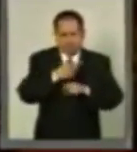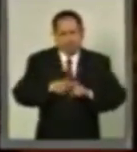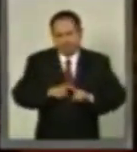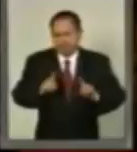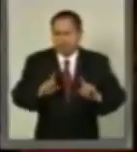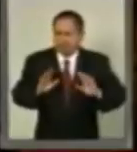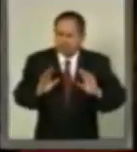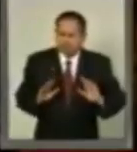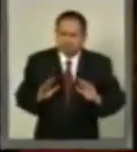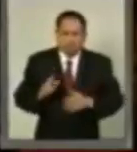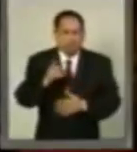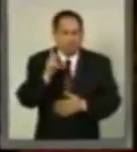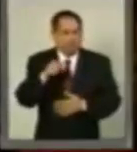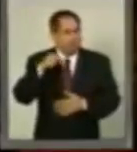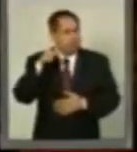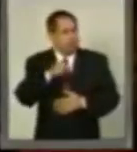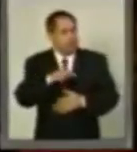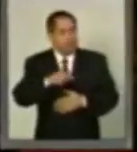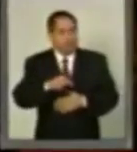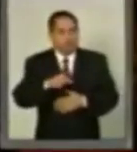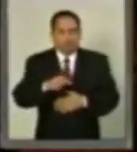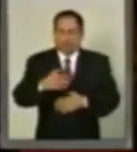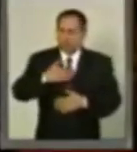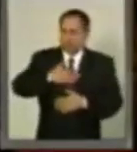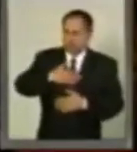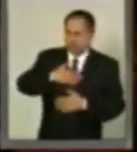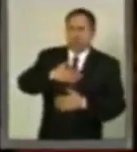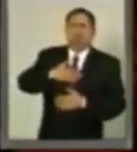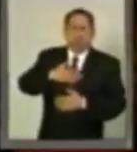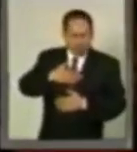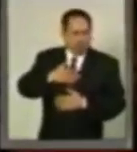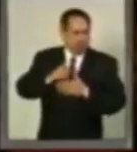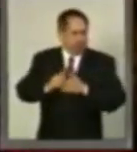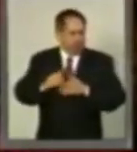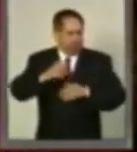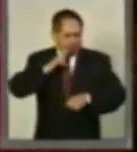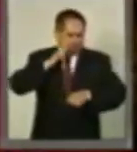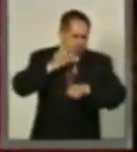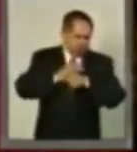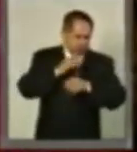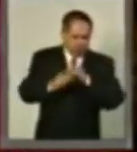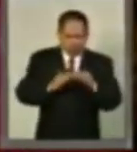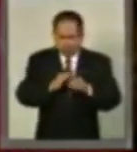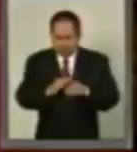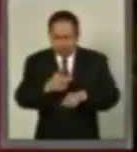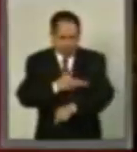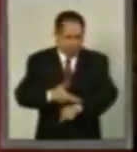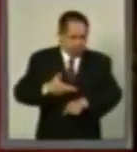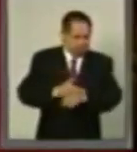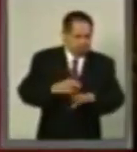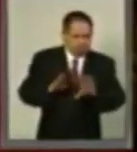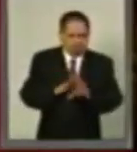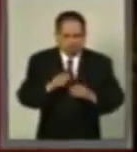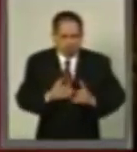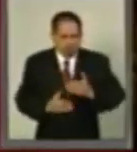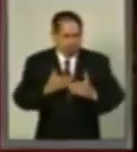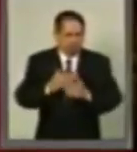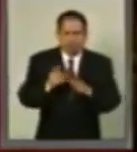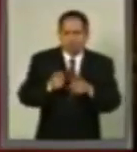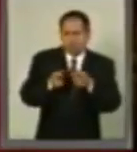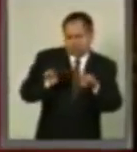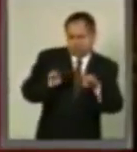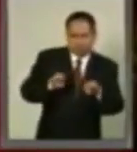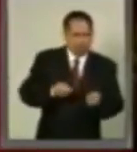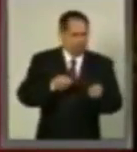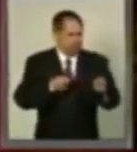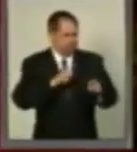la Secretaría de Gobernación, esta asumió un liderazgo responsable en esta materia para coordinar y potenciar capacidades